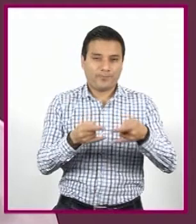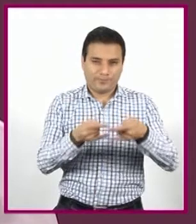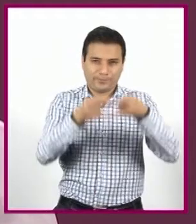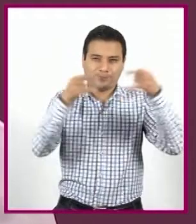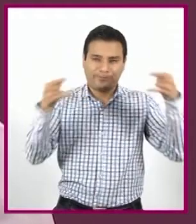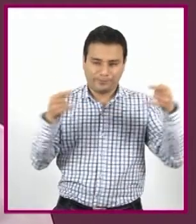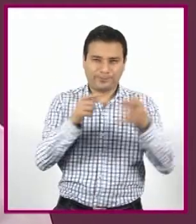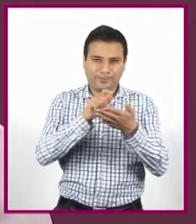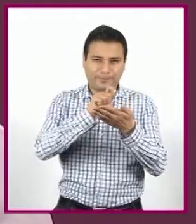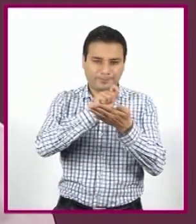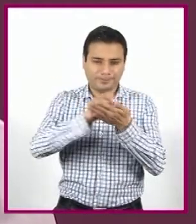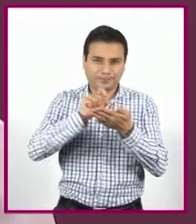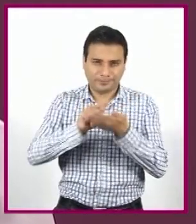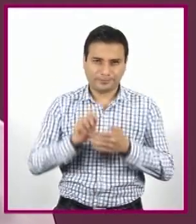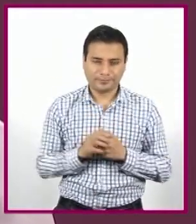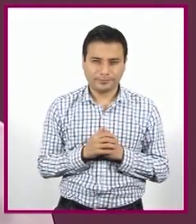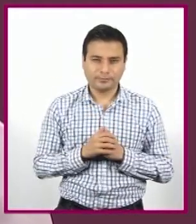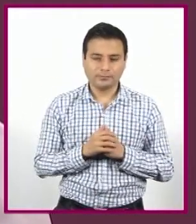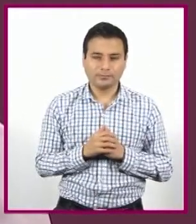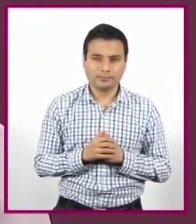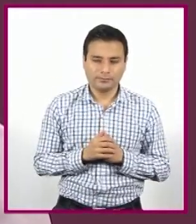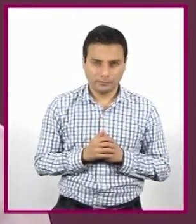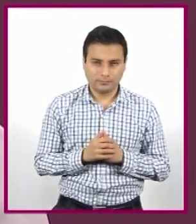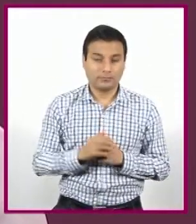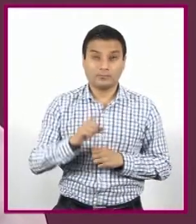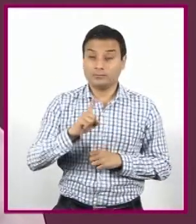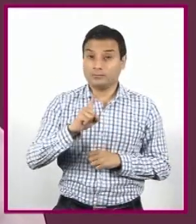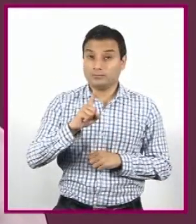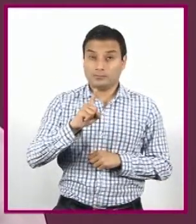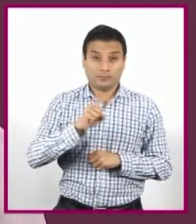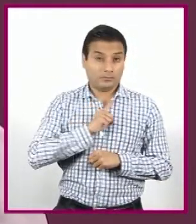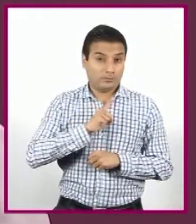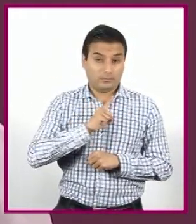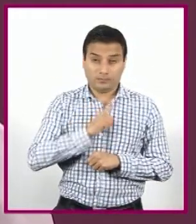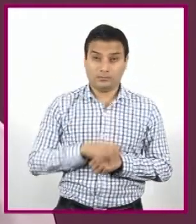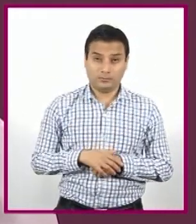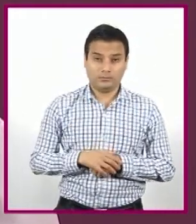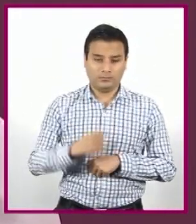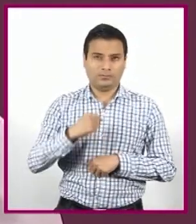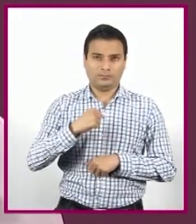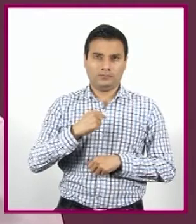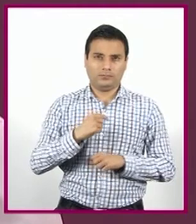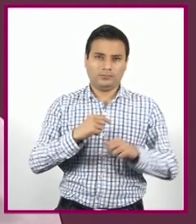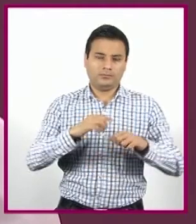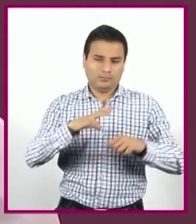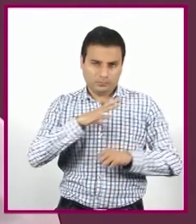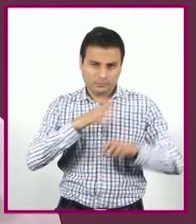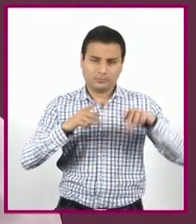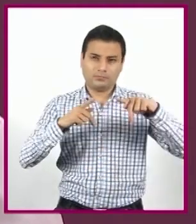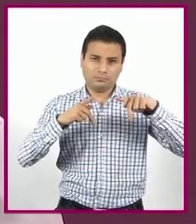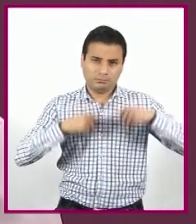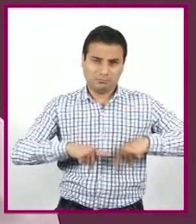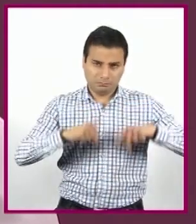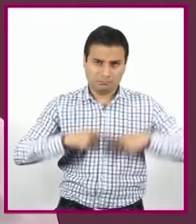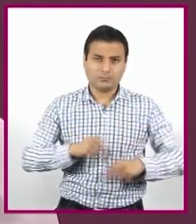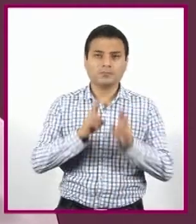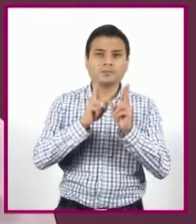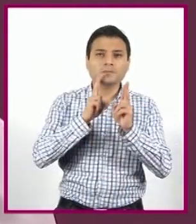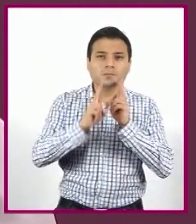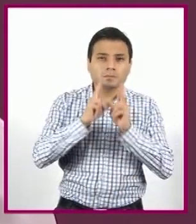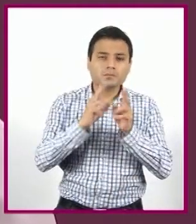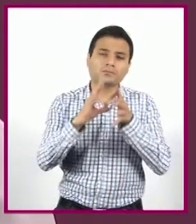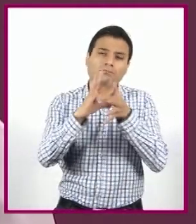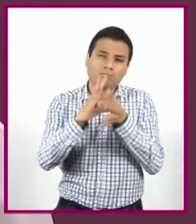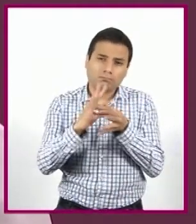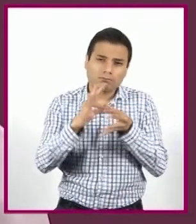este caso los cuentos, no solo exponen con ayuda del narrador una serie de acontecimientos que